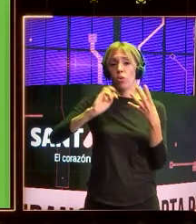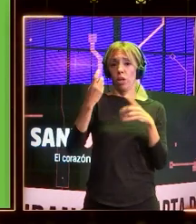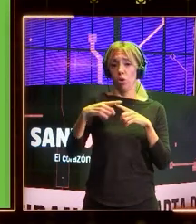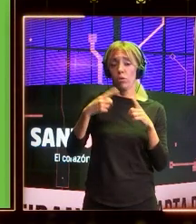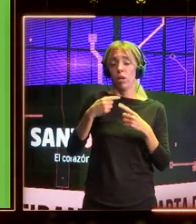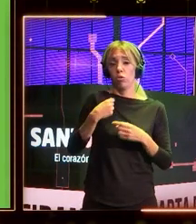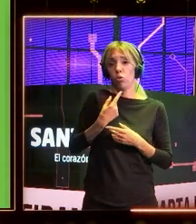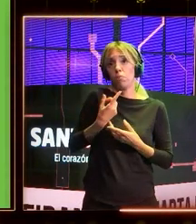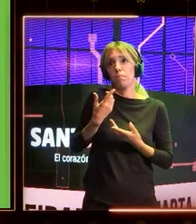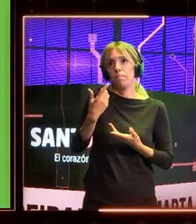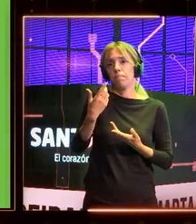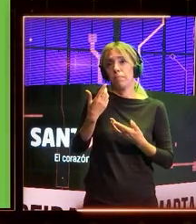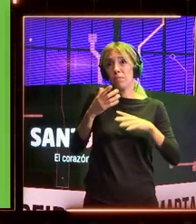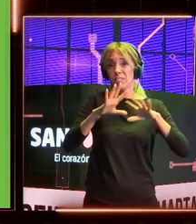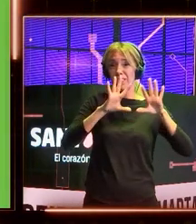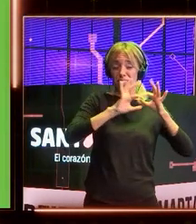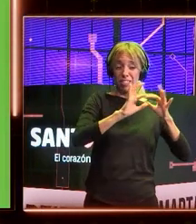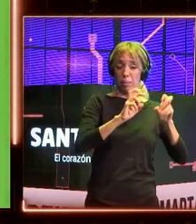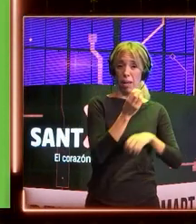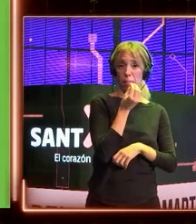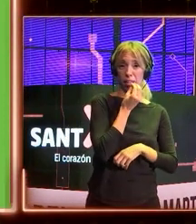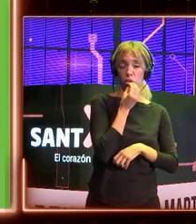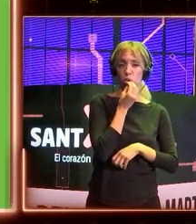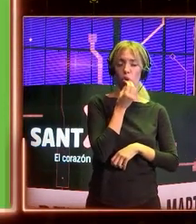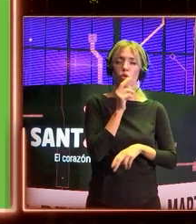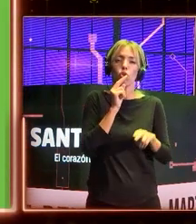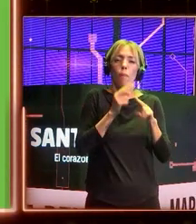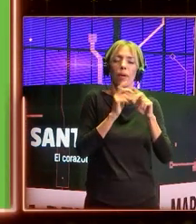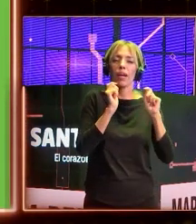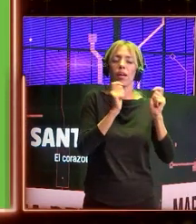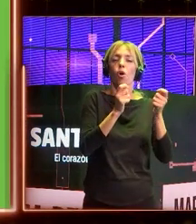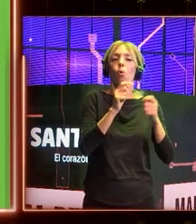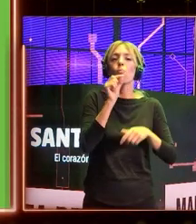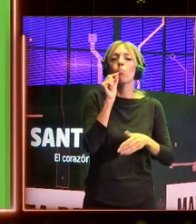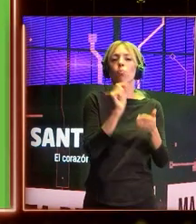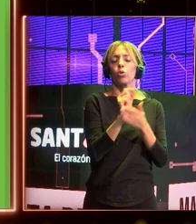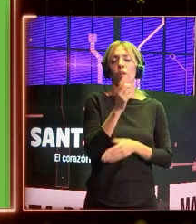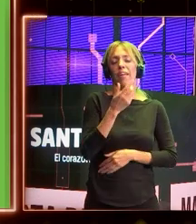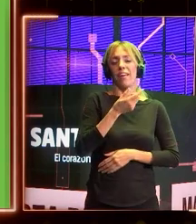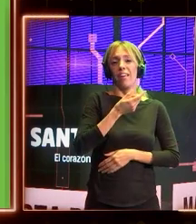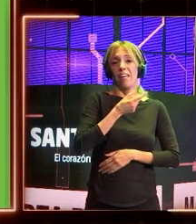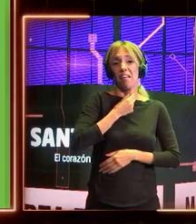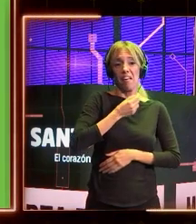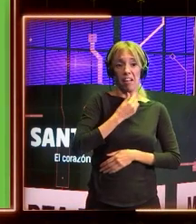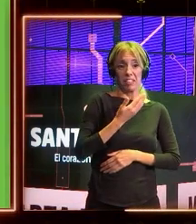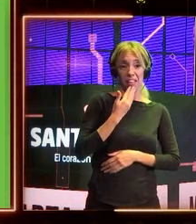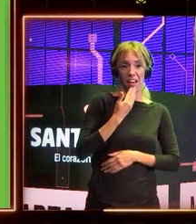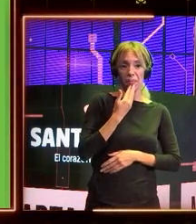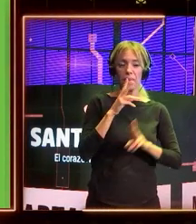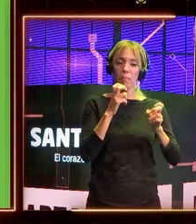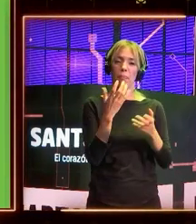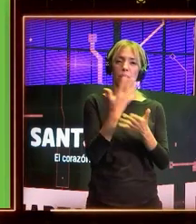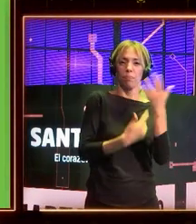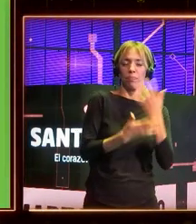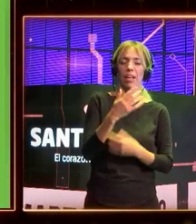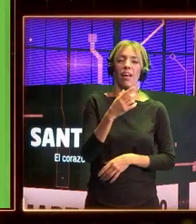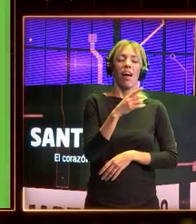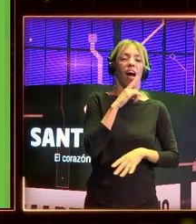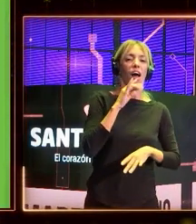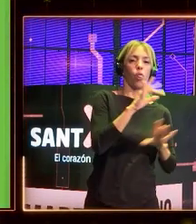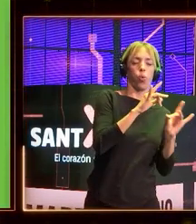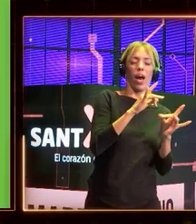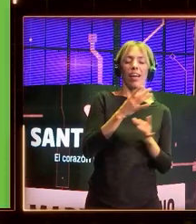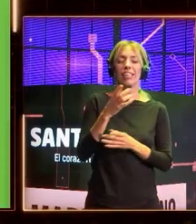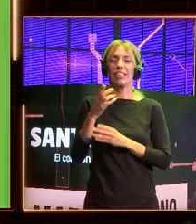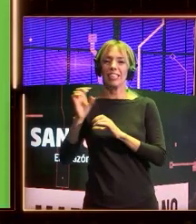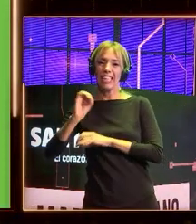que en el mundo de la alimentación llaman el punto de gracia, de bliss point, que es una mezcla de azúcar, sal y grasa que hace que